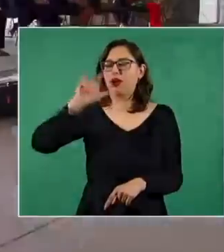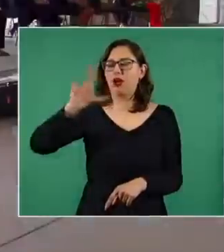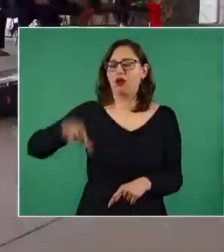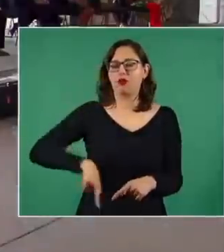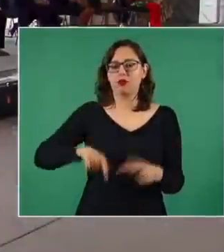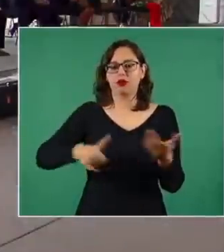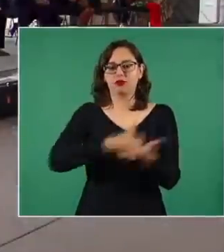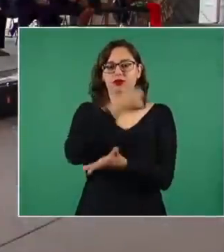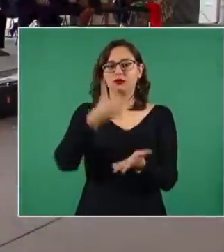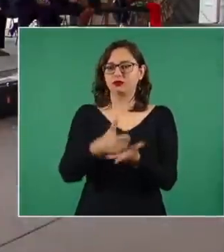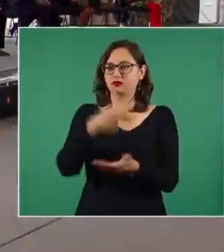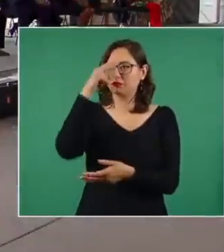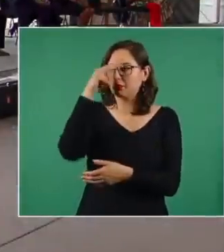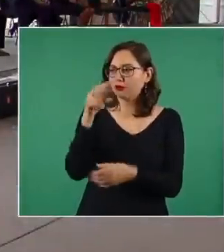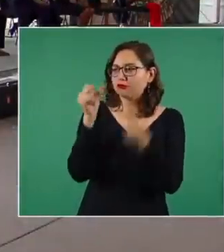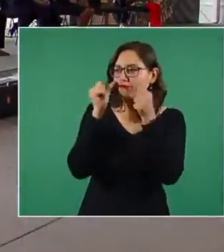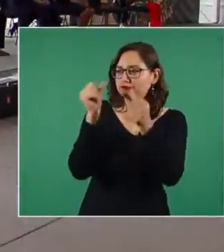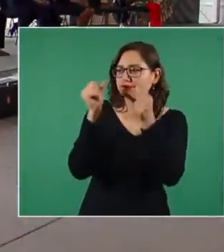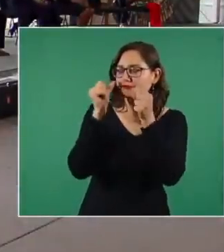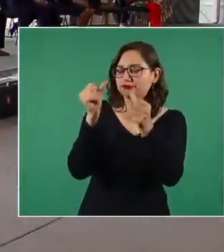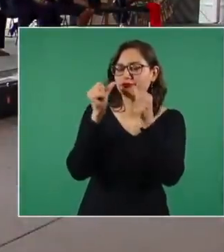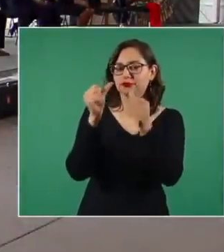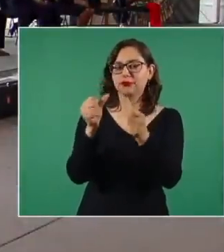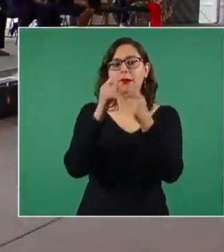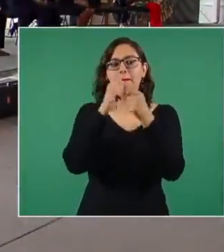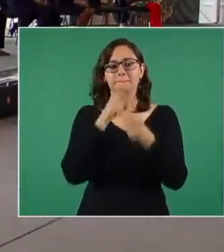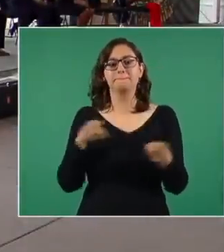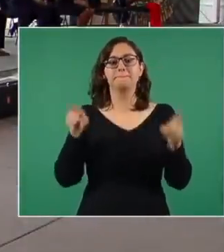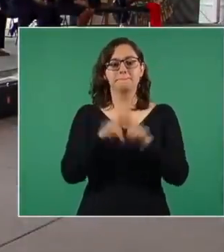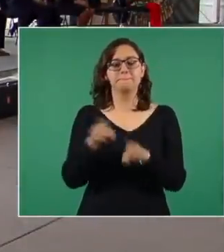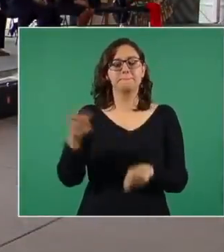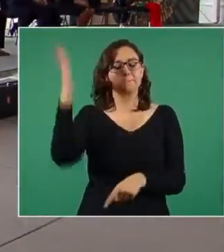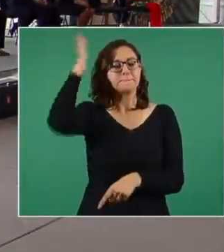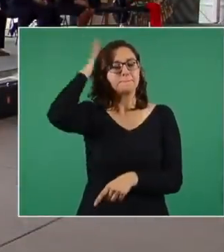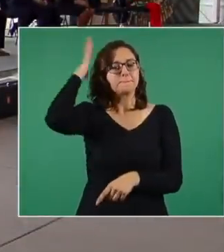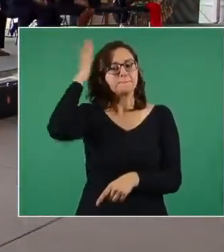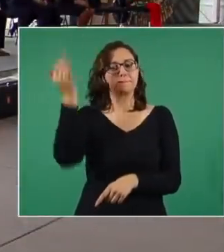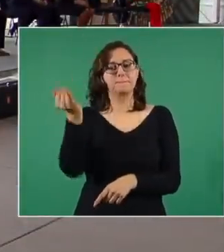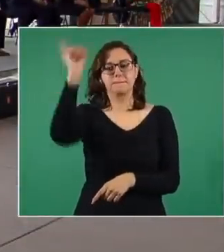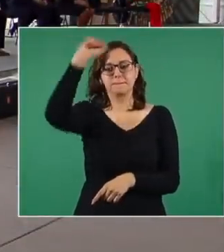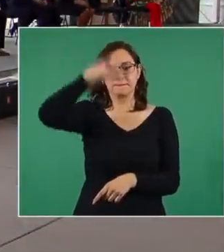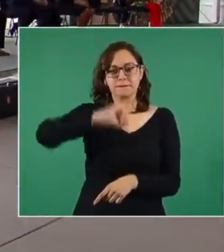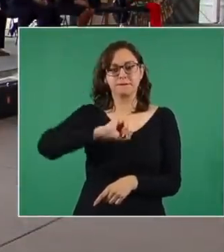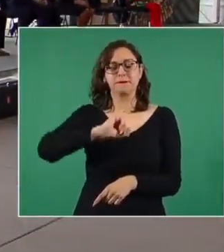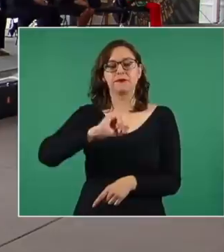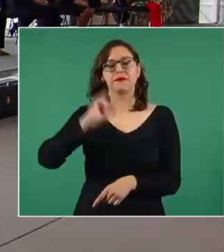de México, la gran jefa Sky Deer, y